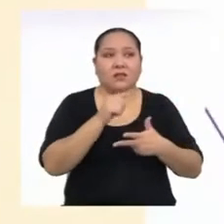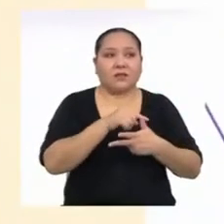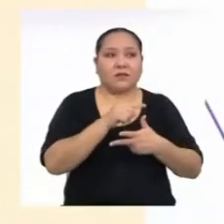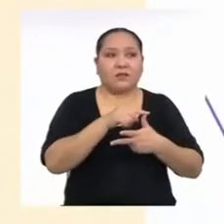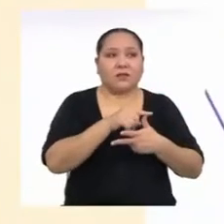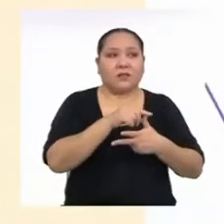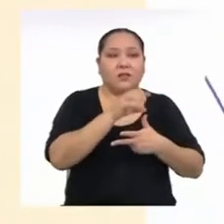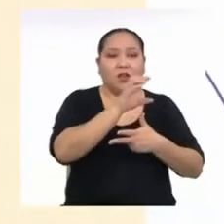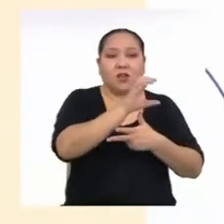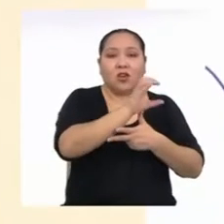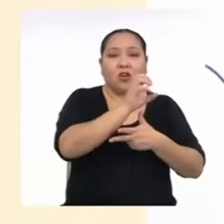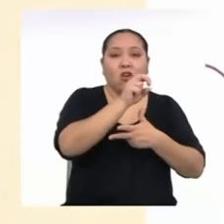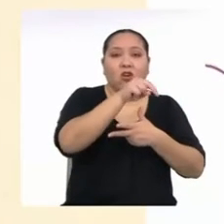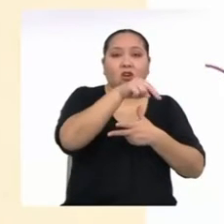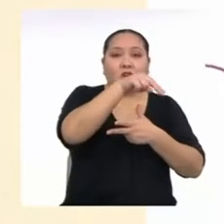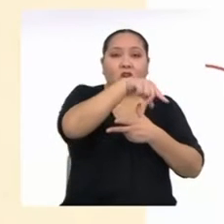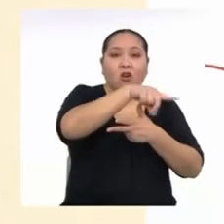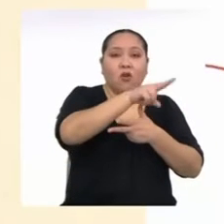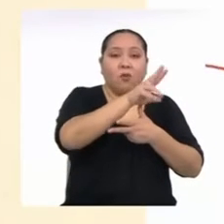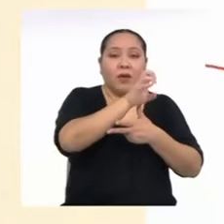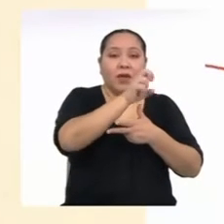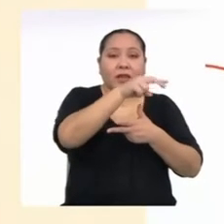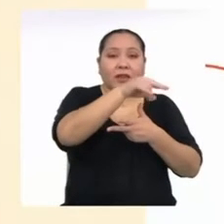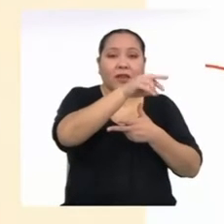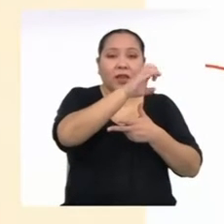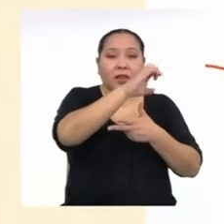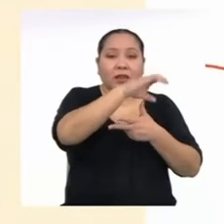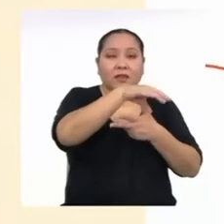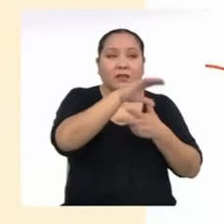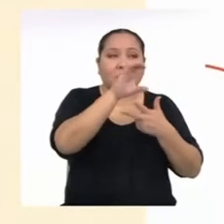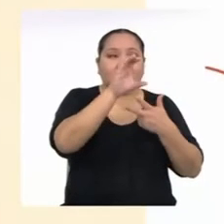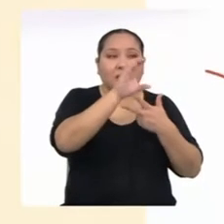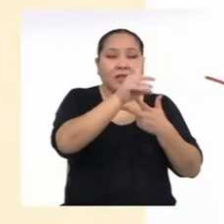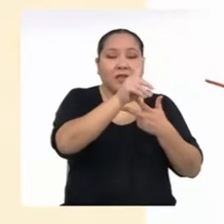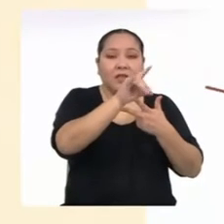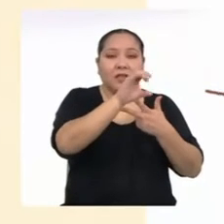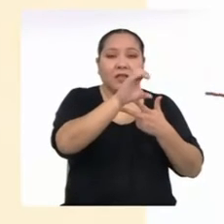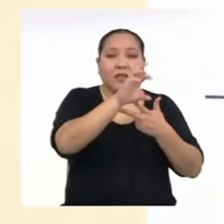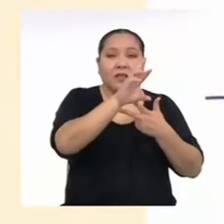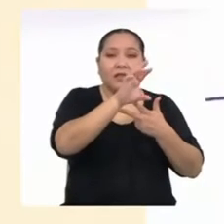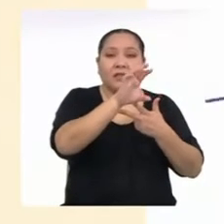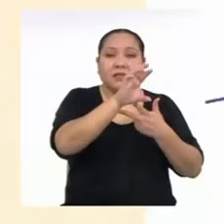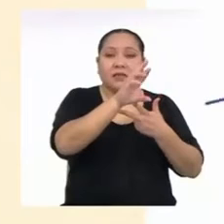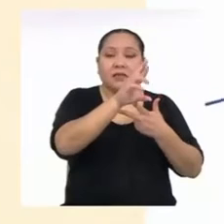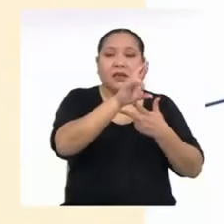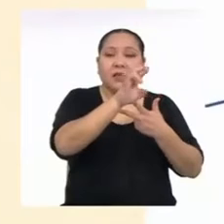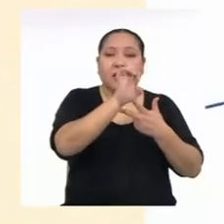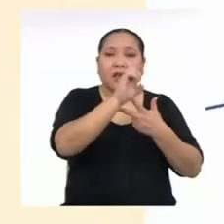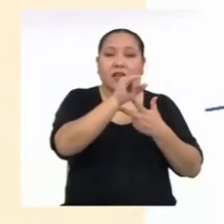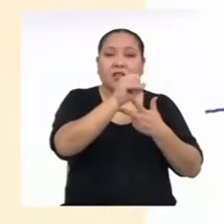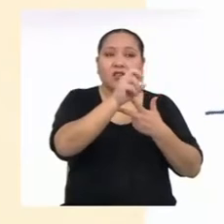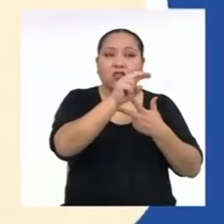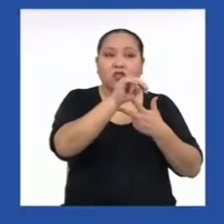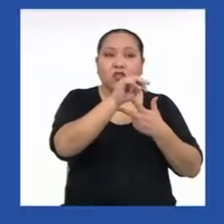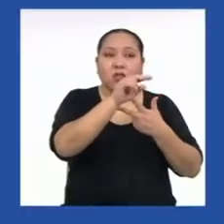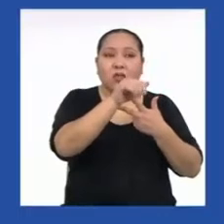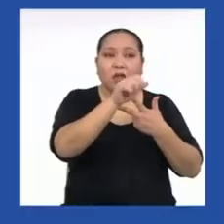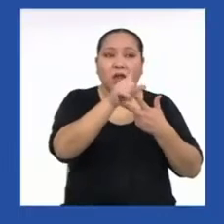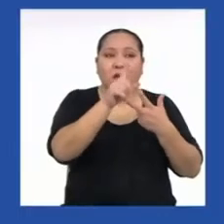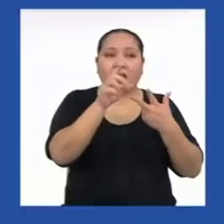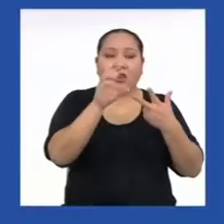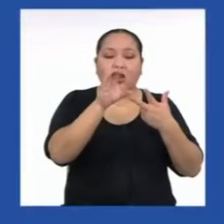Muestreo por conveniencia, muestreo discrecional y muestreo por cuotas.